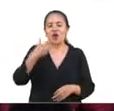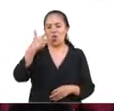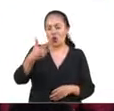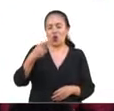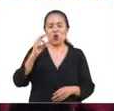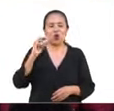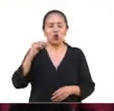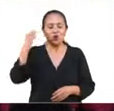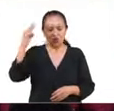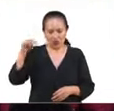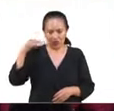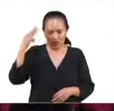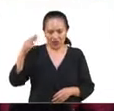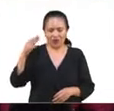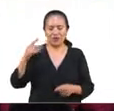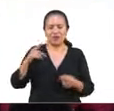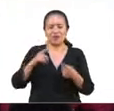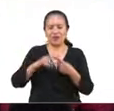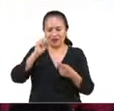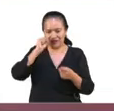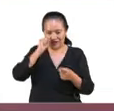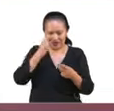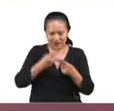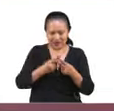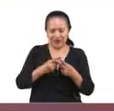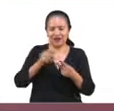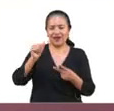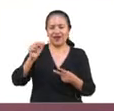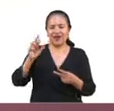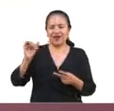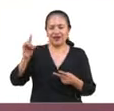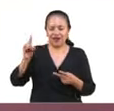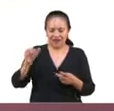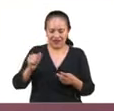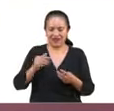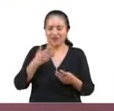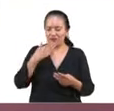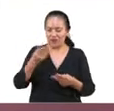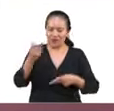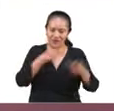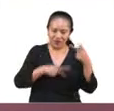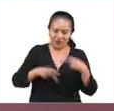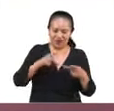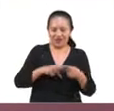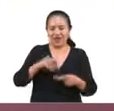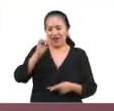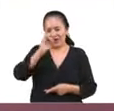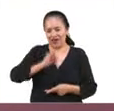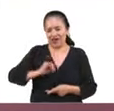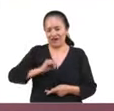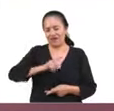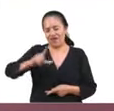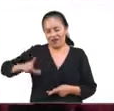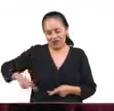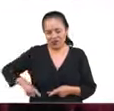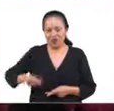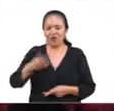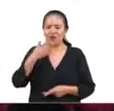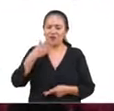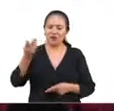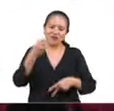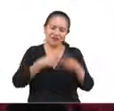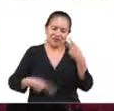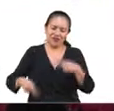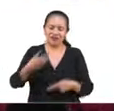marzo. Secretaria Ariadna Montiel, sea bienvenida, muchas gracias. Jefa de Gobierno, Claudia Sheinbaum,